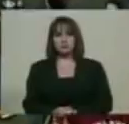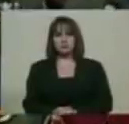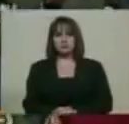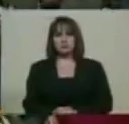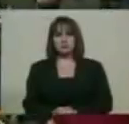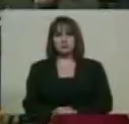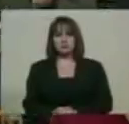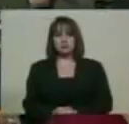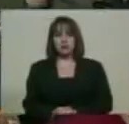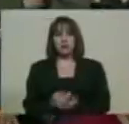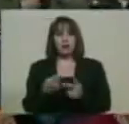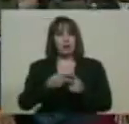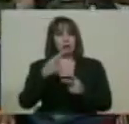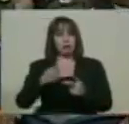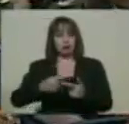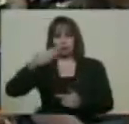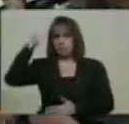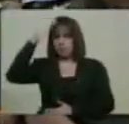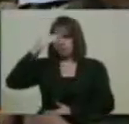la carrera militar